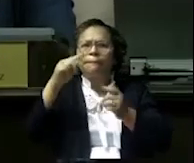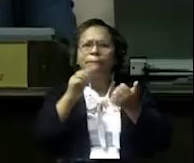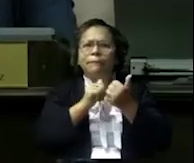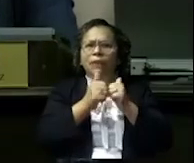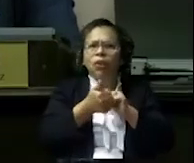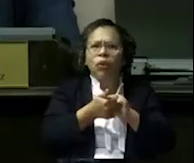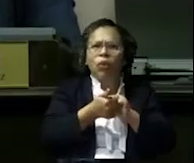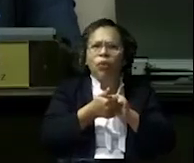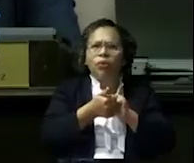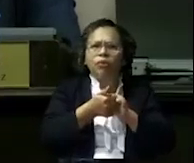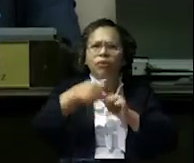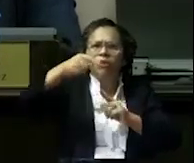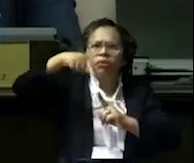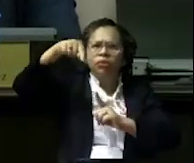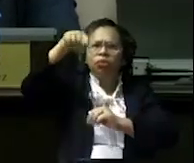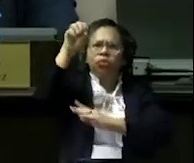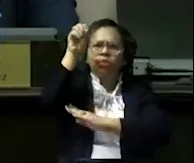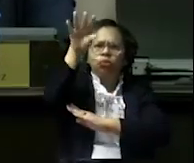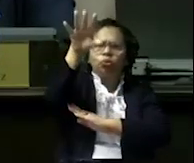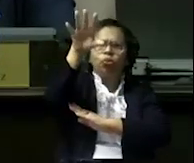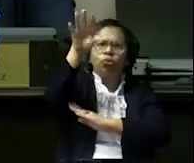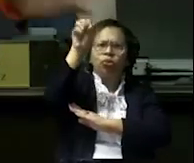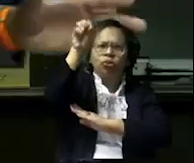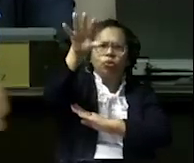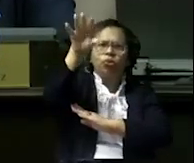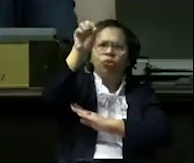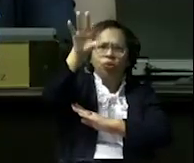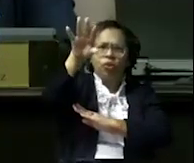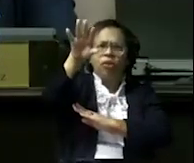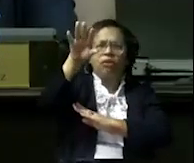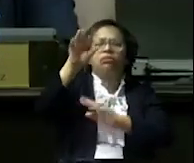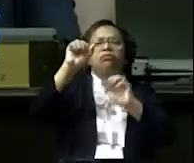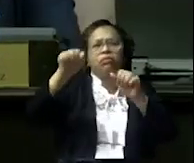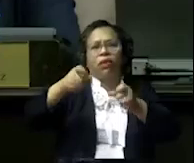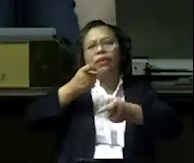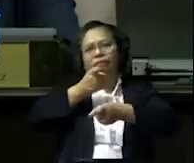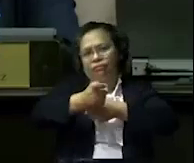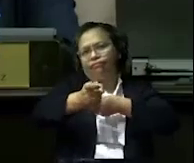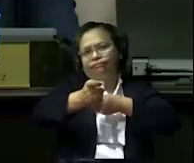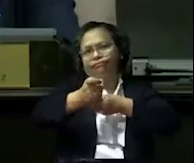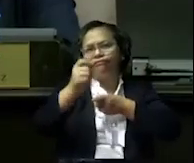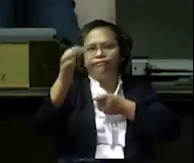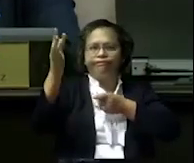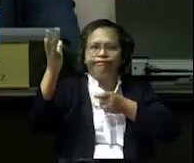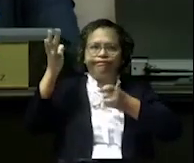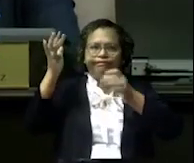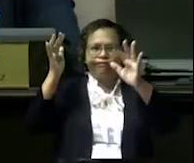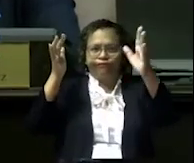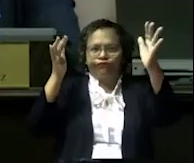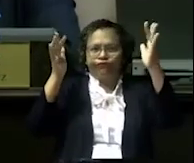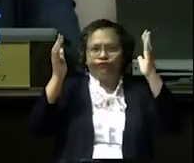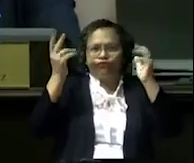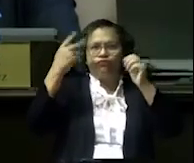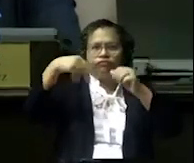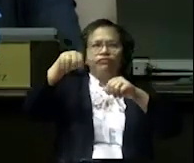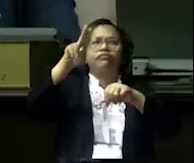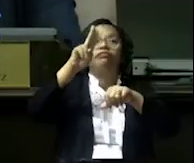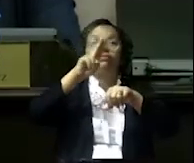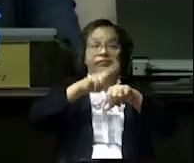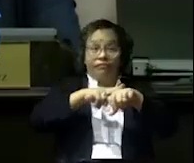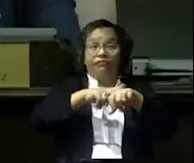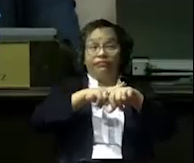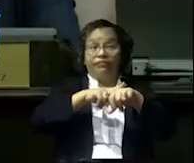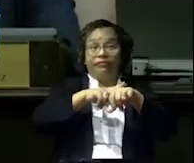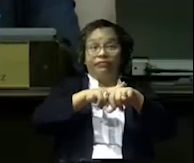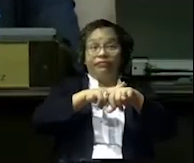antena o su frecuencia podrá impactar más en el bosque. Entonces, la antena está enclavada en la